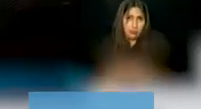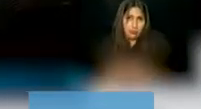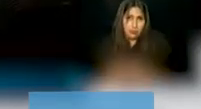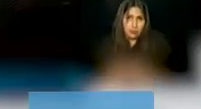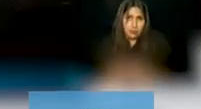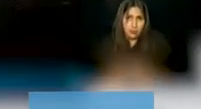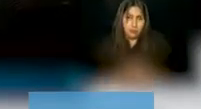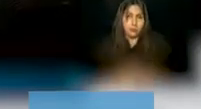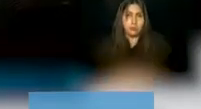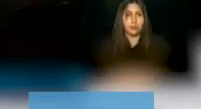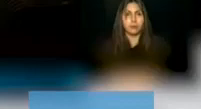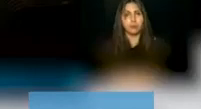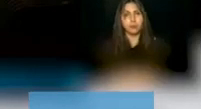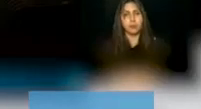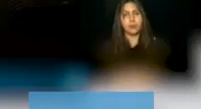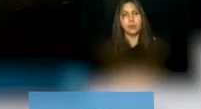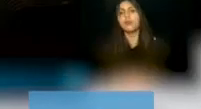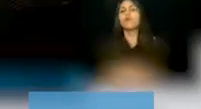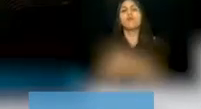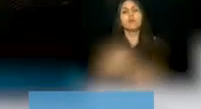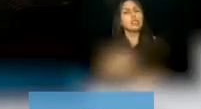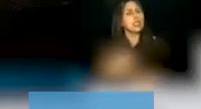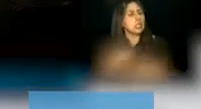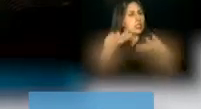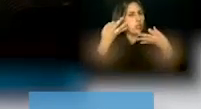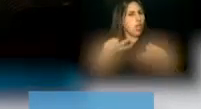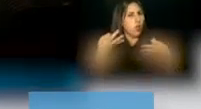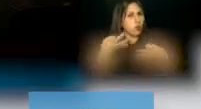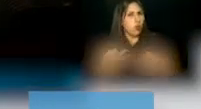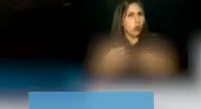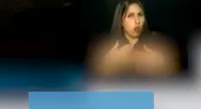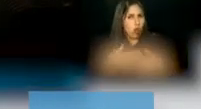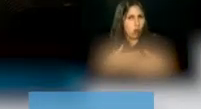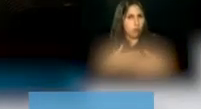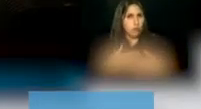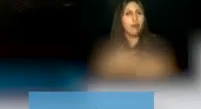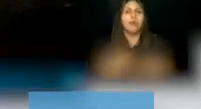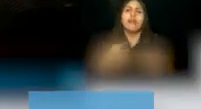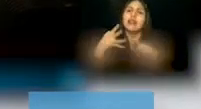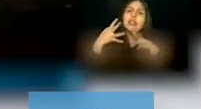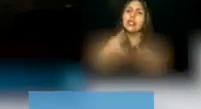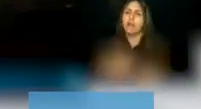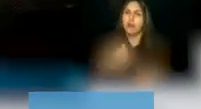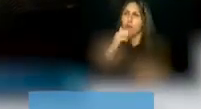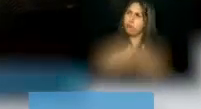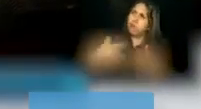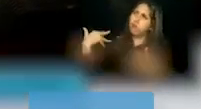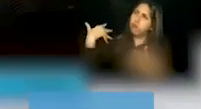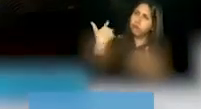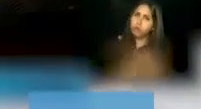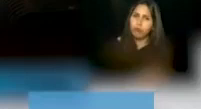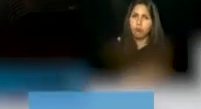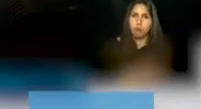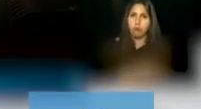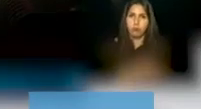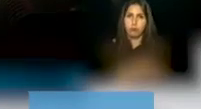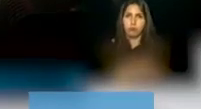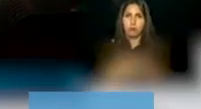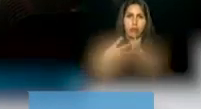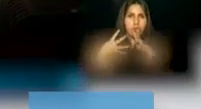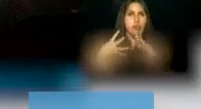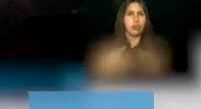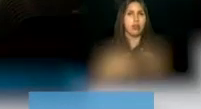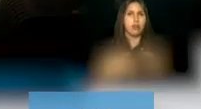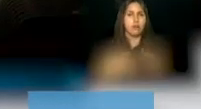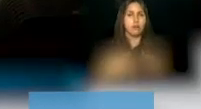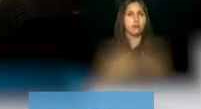el Frente Amplio. Entonces, creo que quizás ese ceño apesadumbrado, lo que bien decía Lorena, no corresponde a la alegría, de decir,